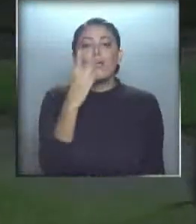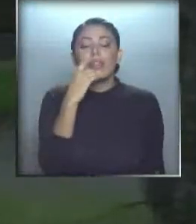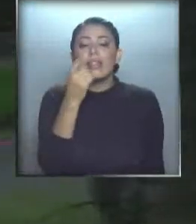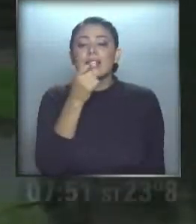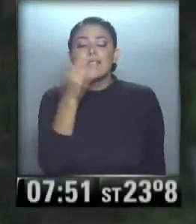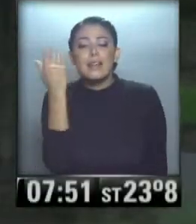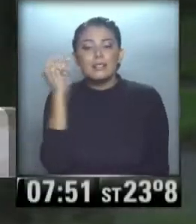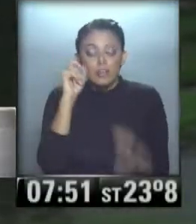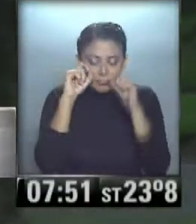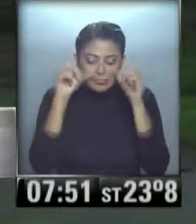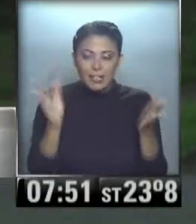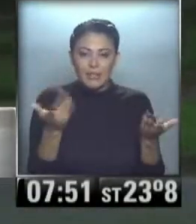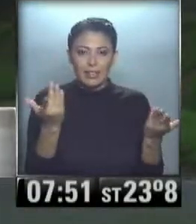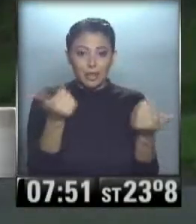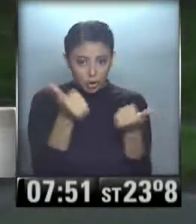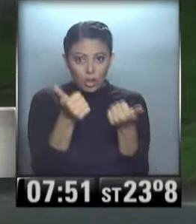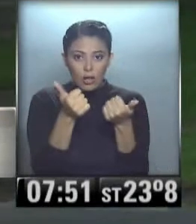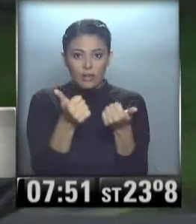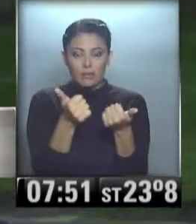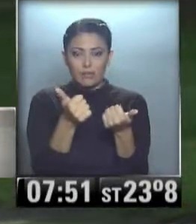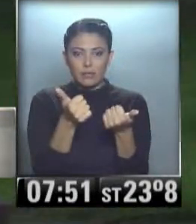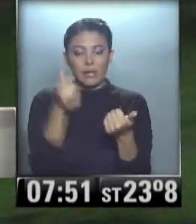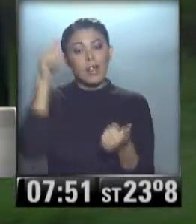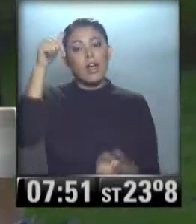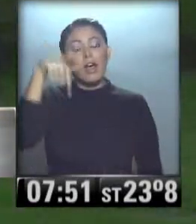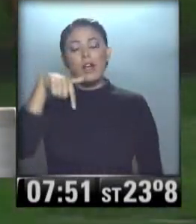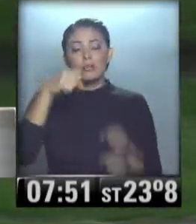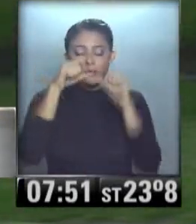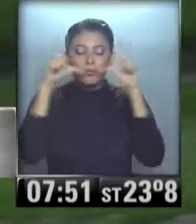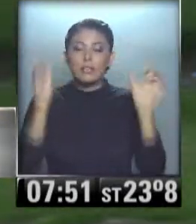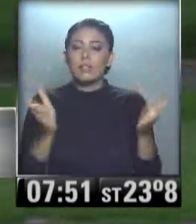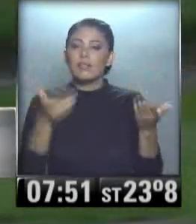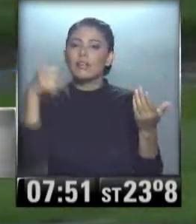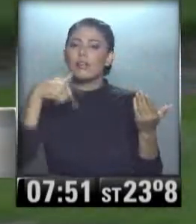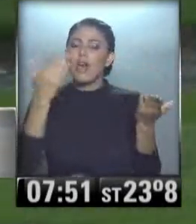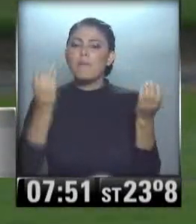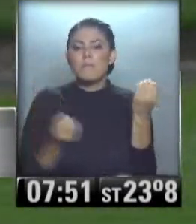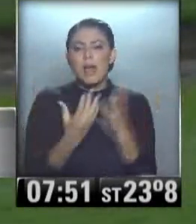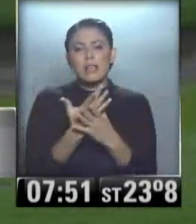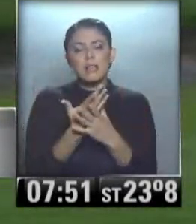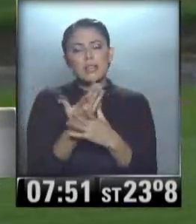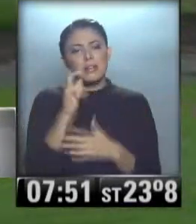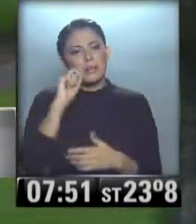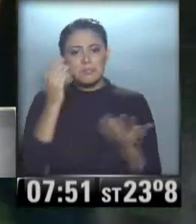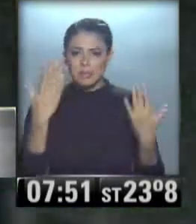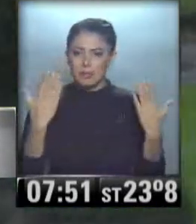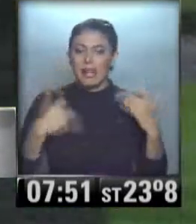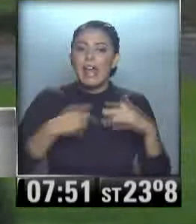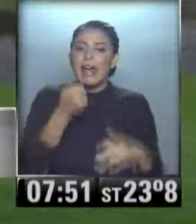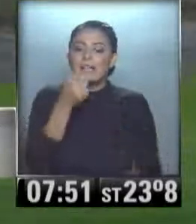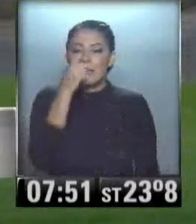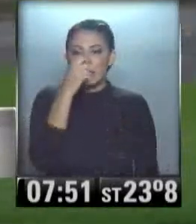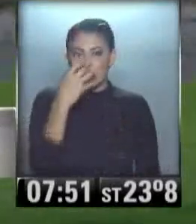recién se levantan, ¿cómo están? Van a encontrarse con una mañana templadita, casi 24 grados, la máxima